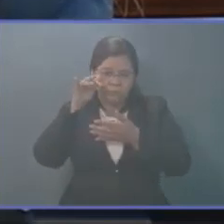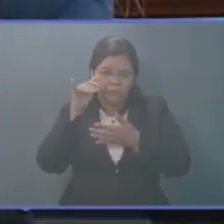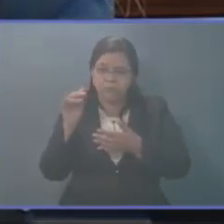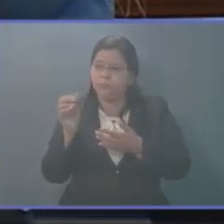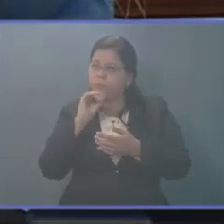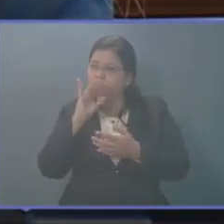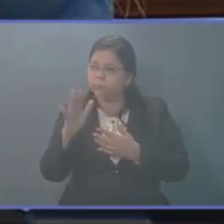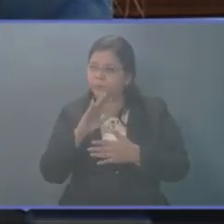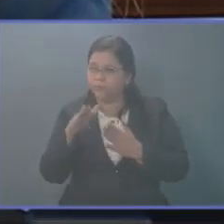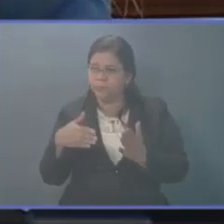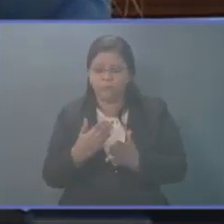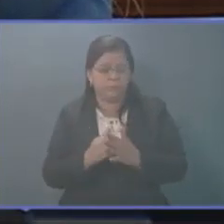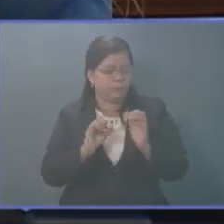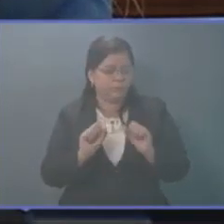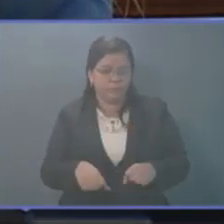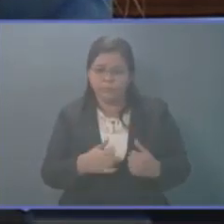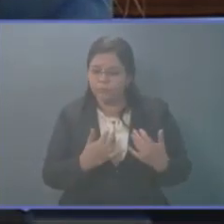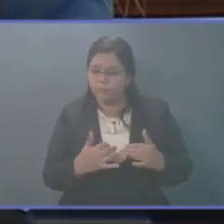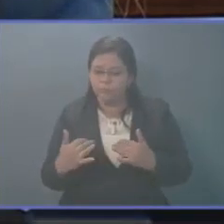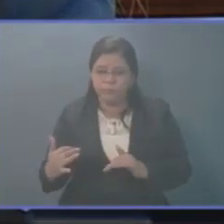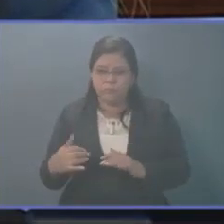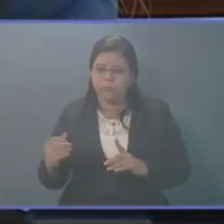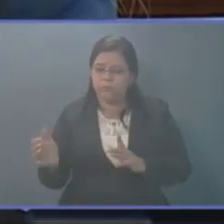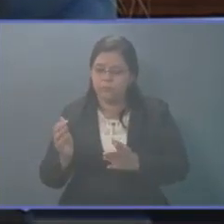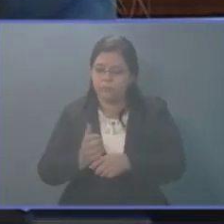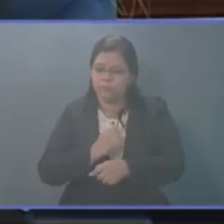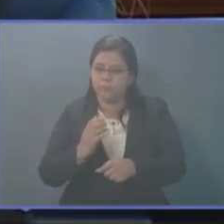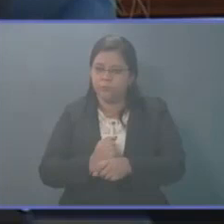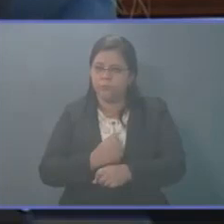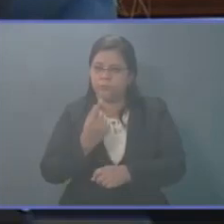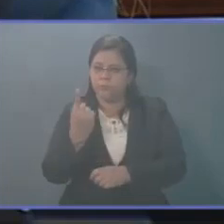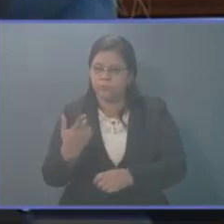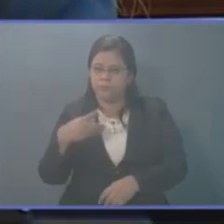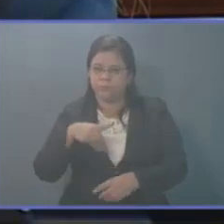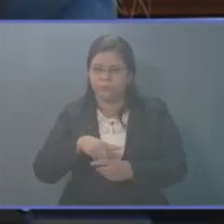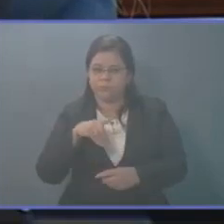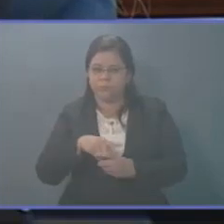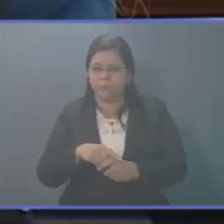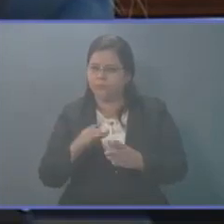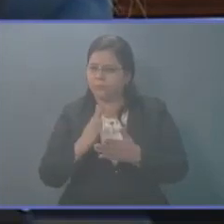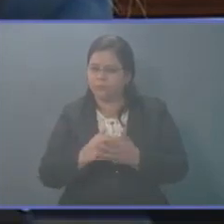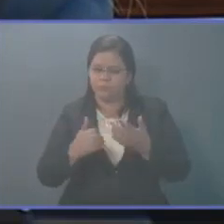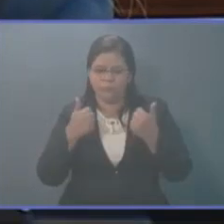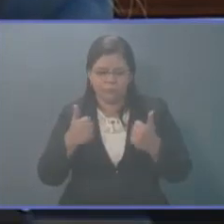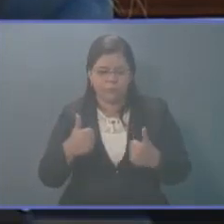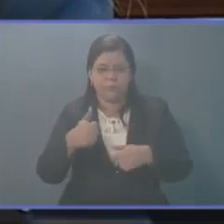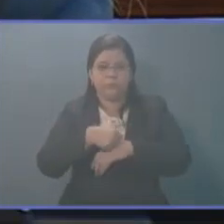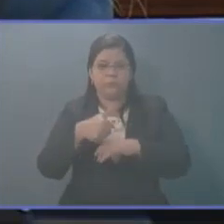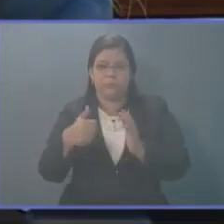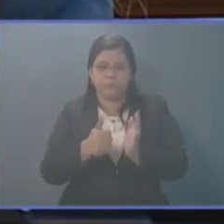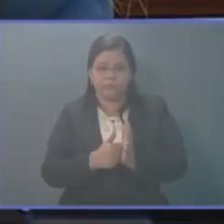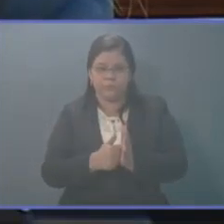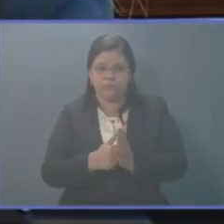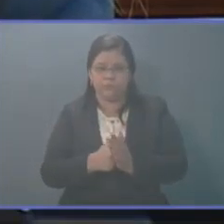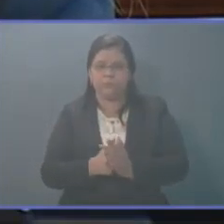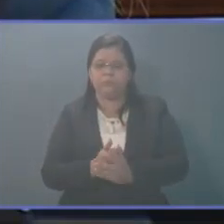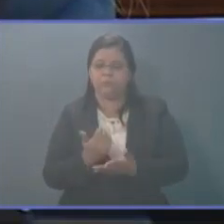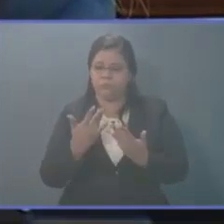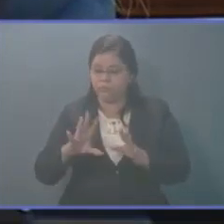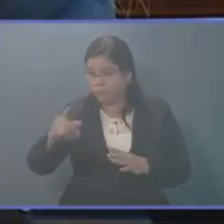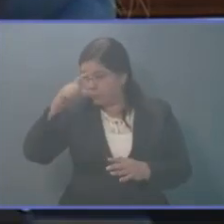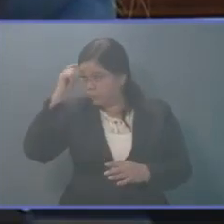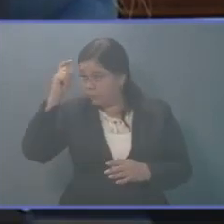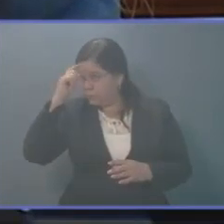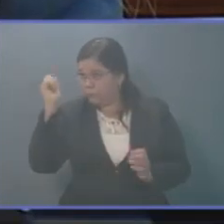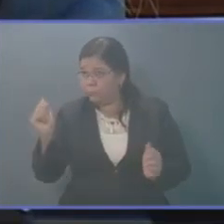¿Qué tal, amigos? ¿Cómo están? Bueno, acá vengo con este video y es que Rebeca Cervantes es una diputada de Ghana, la cual no